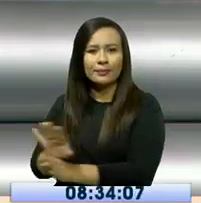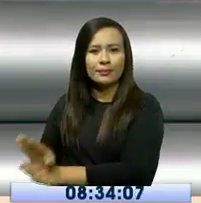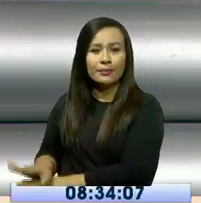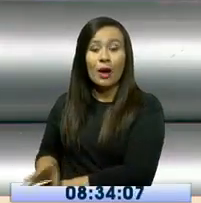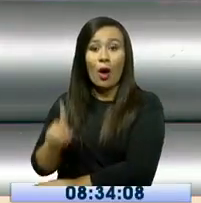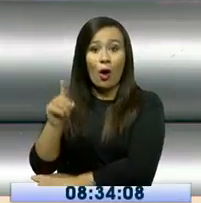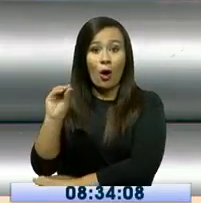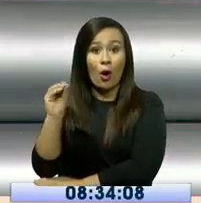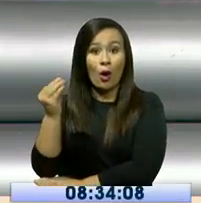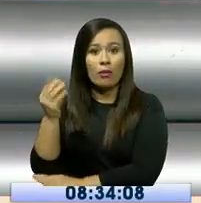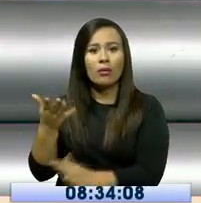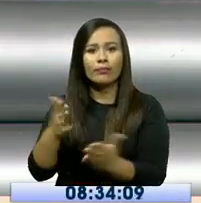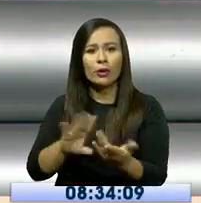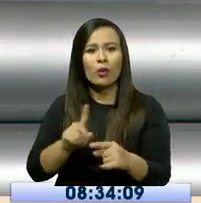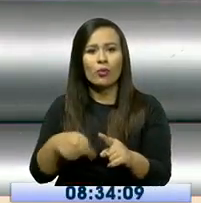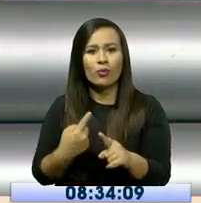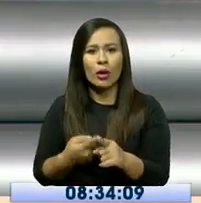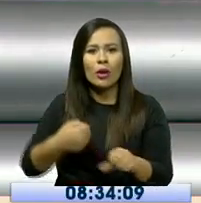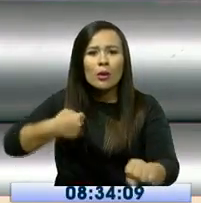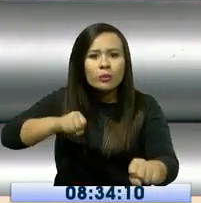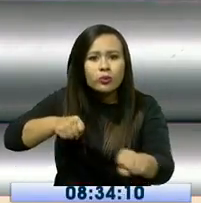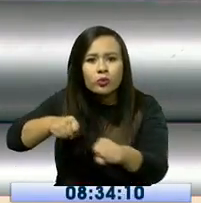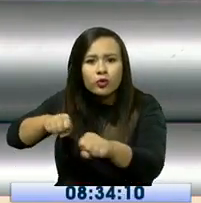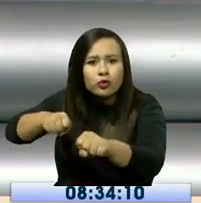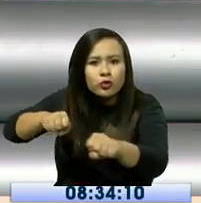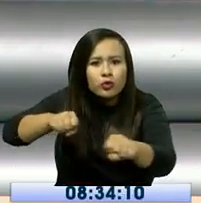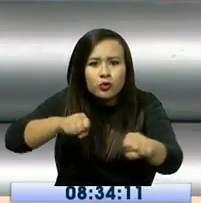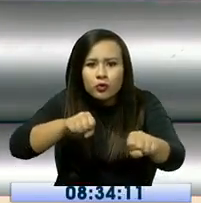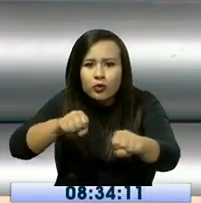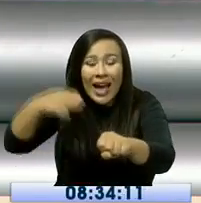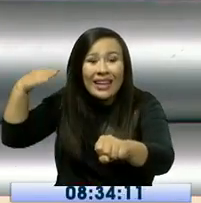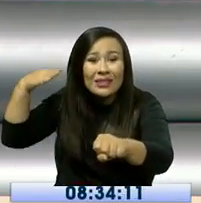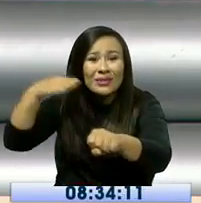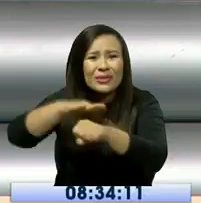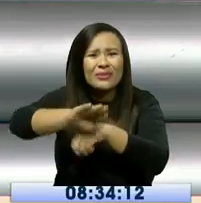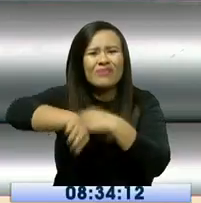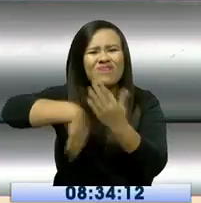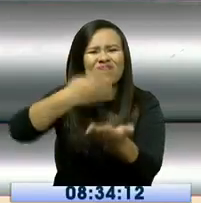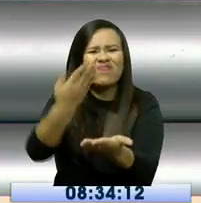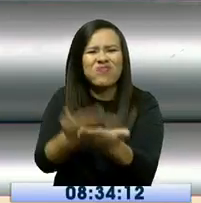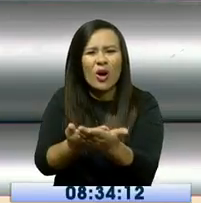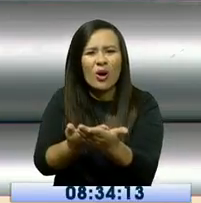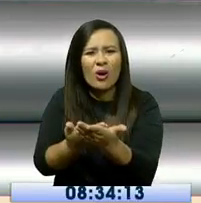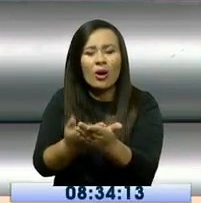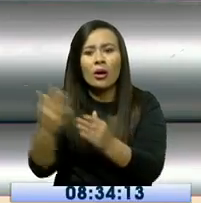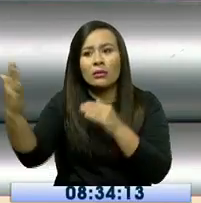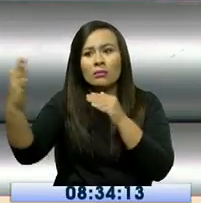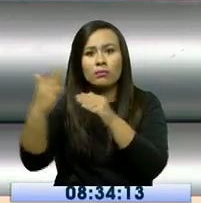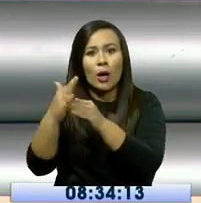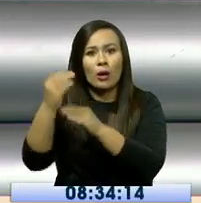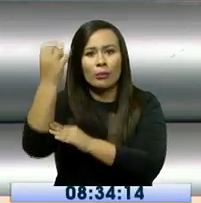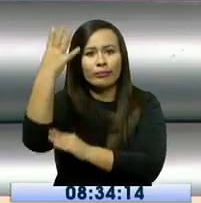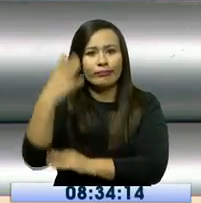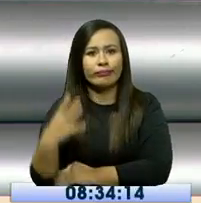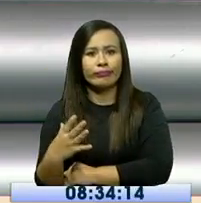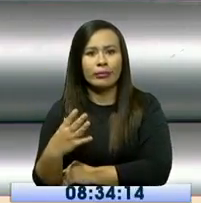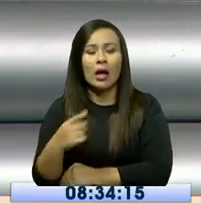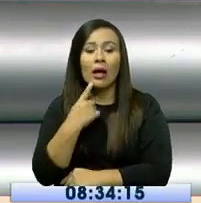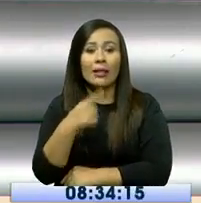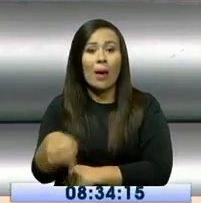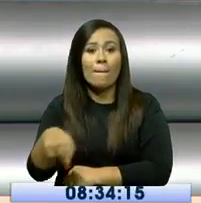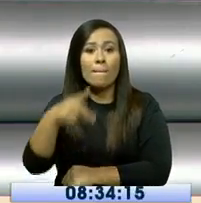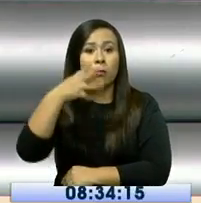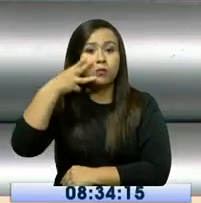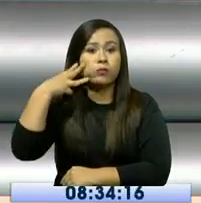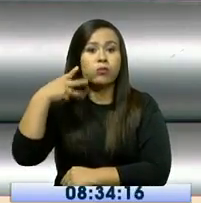Un joven murió tras perder el control de la moto en la que se movilizaba y estrellarse contra un poste de seguridad en Puyo,